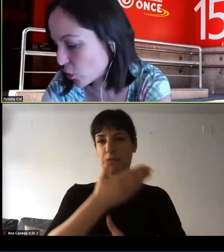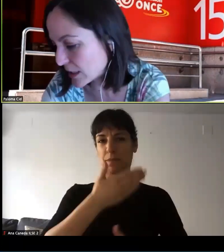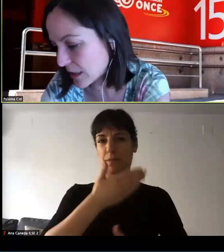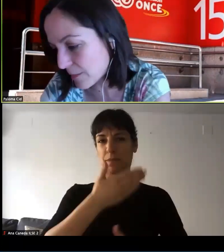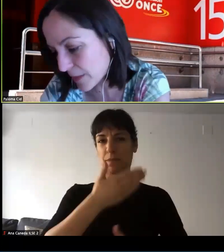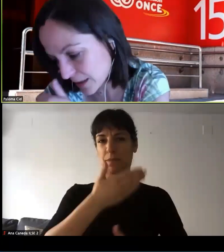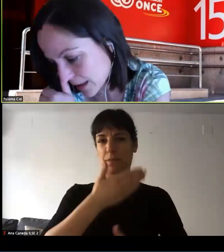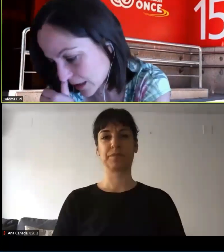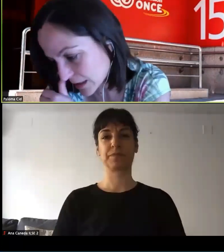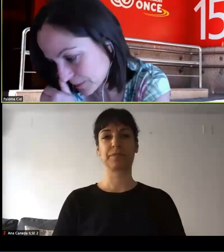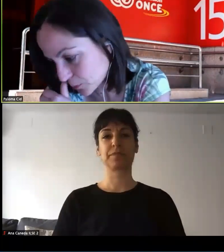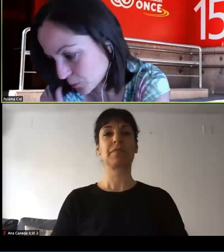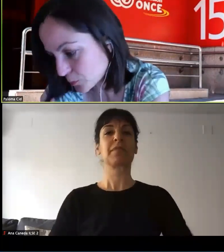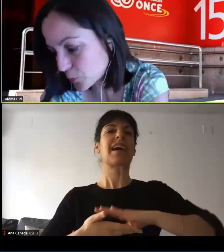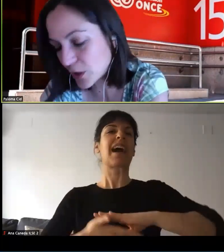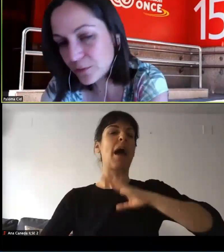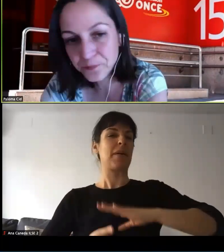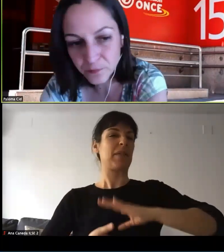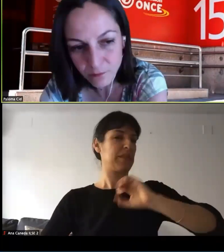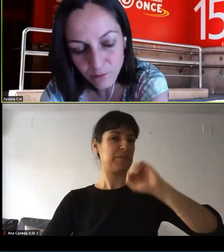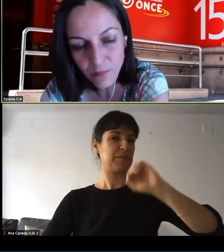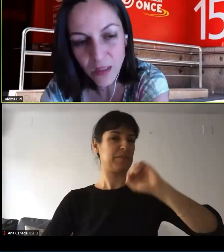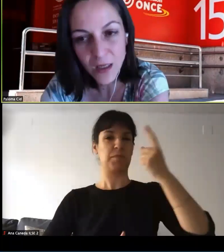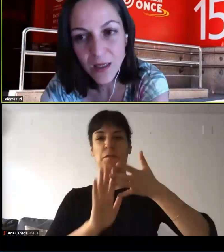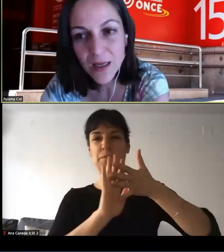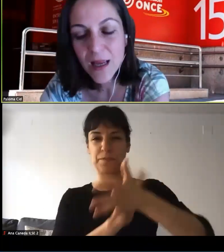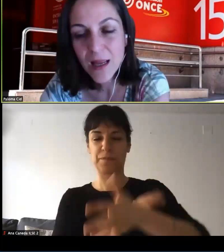Comenzamos con las capacidades. Bueno,